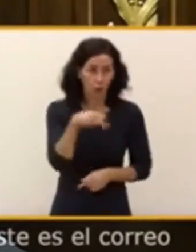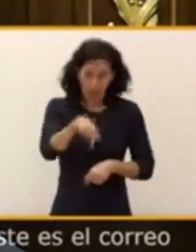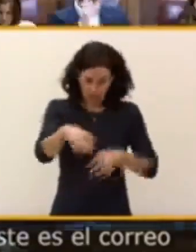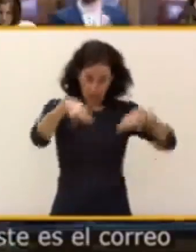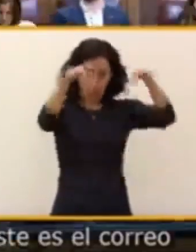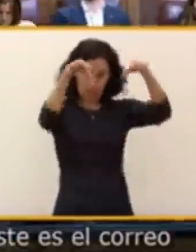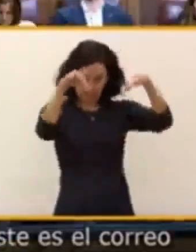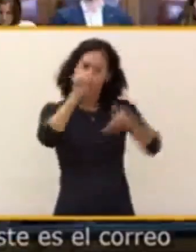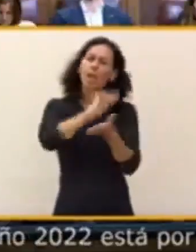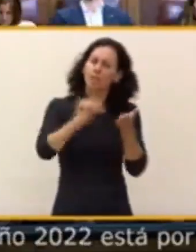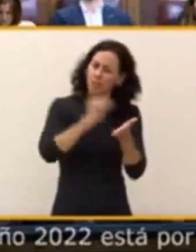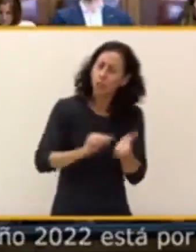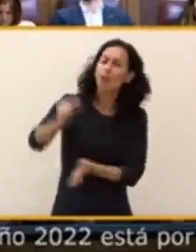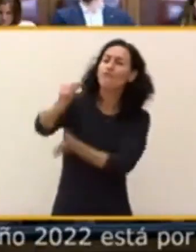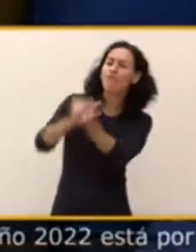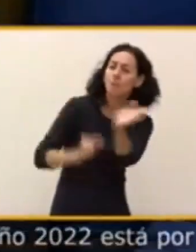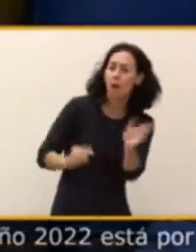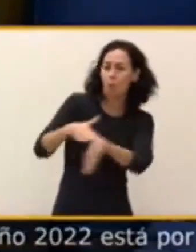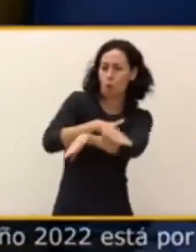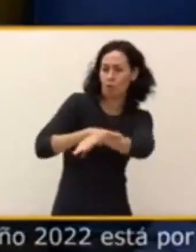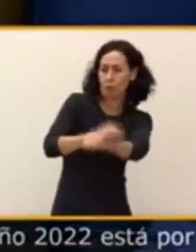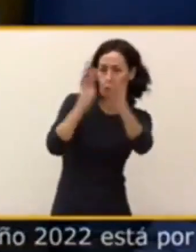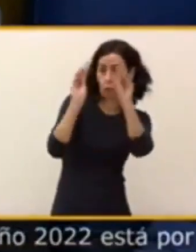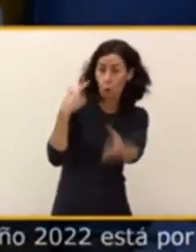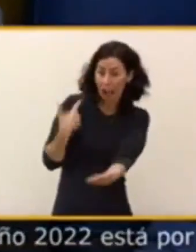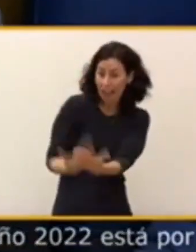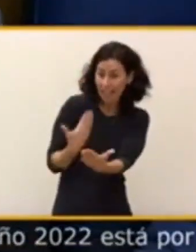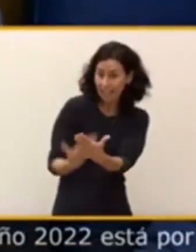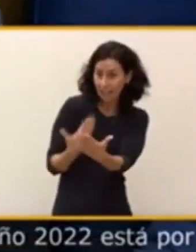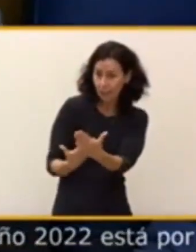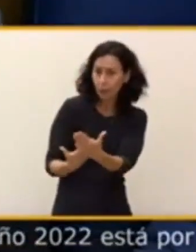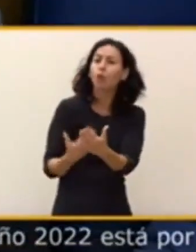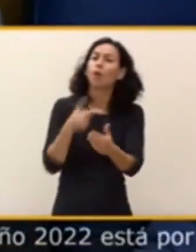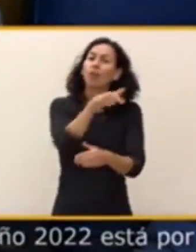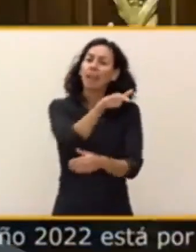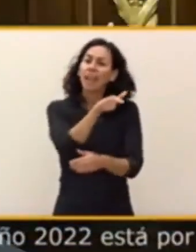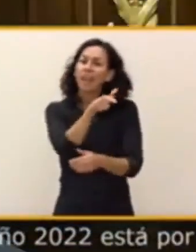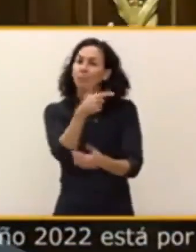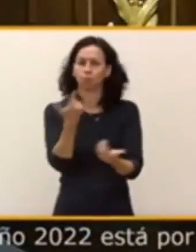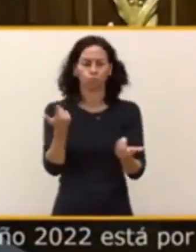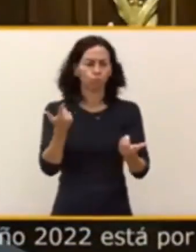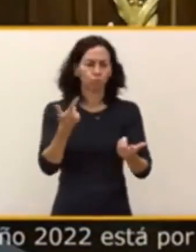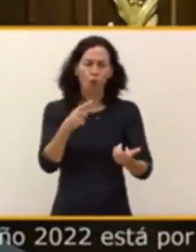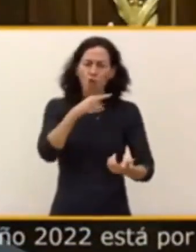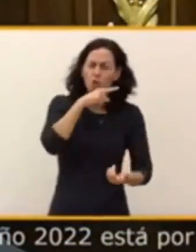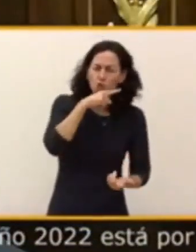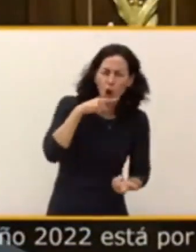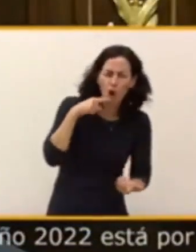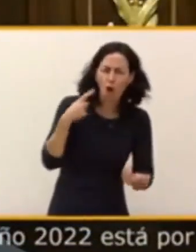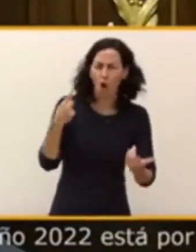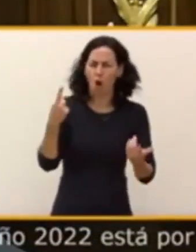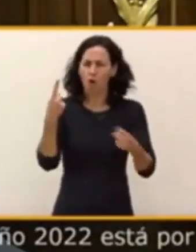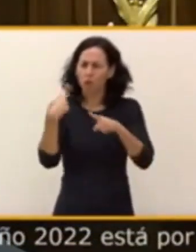Garantizó que no habría atajos para quienes generaran tonta dolor. Le dio su palabra. Les ha dicho que no, que eran cuestiones que afectan al